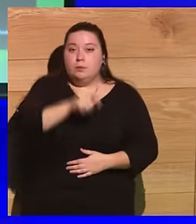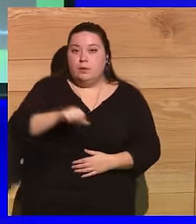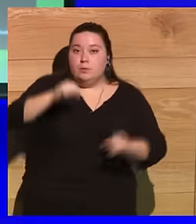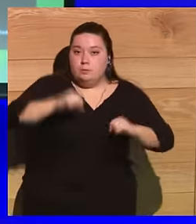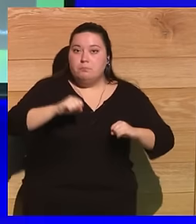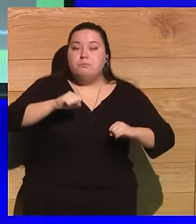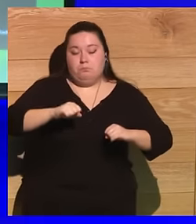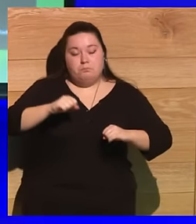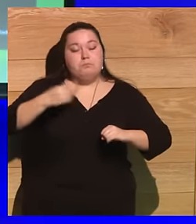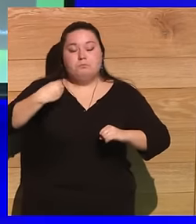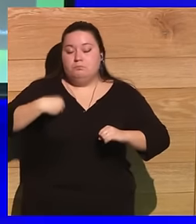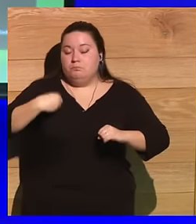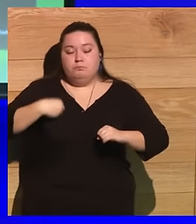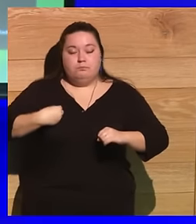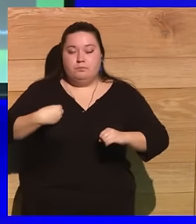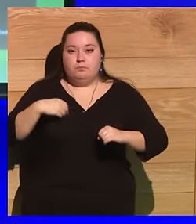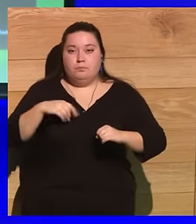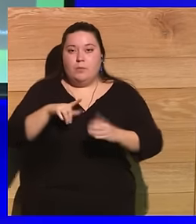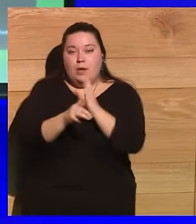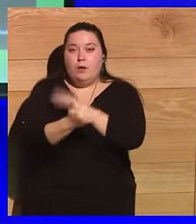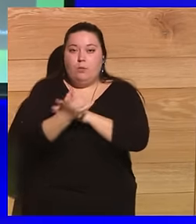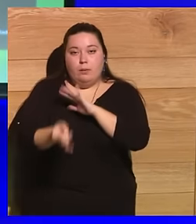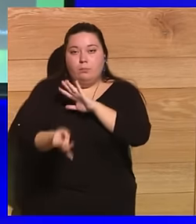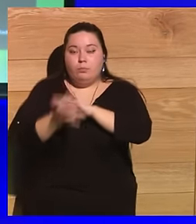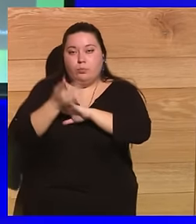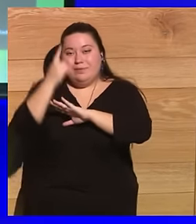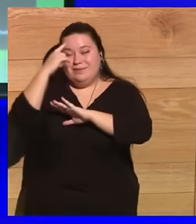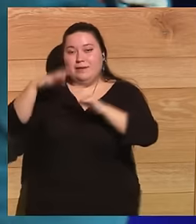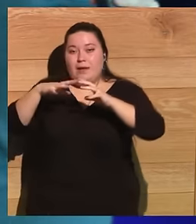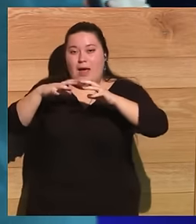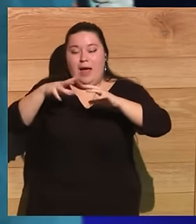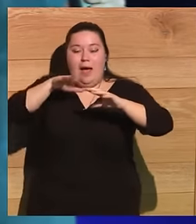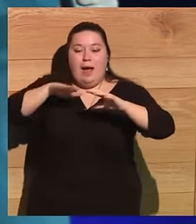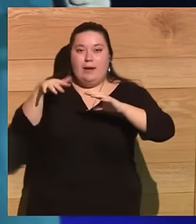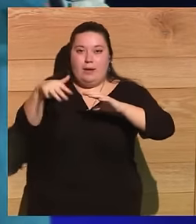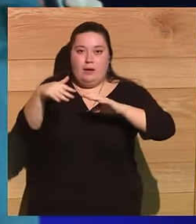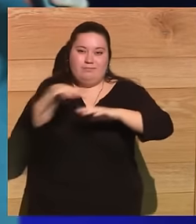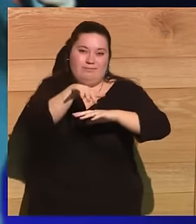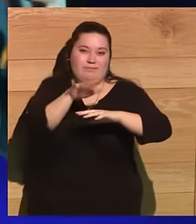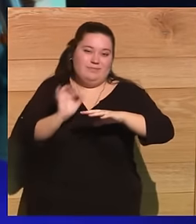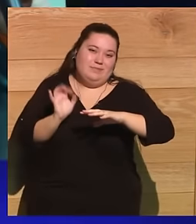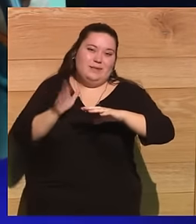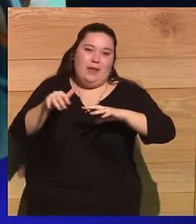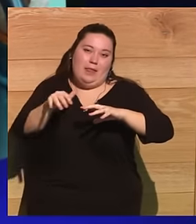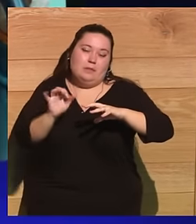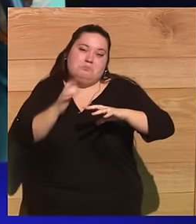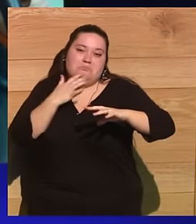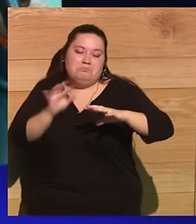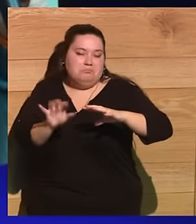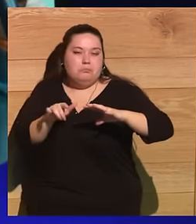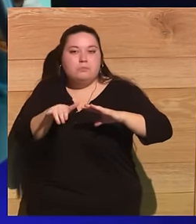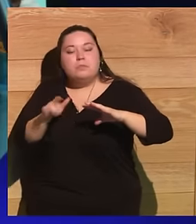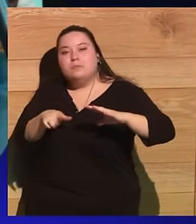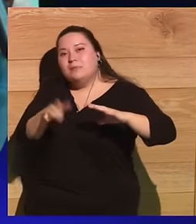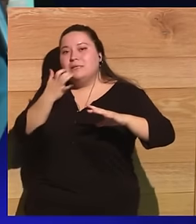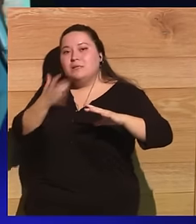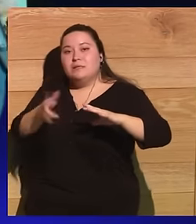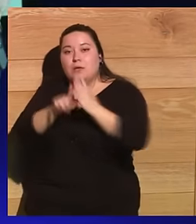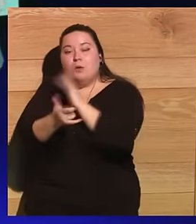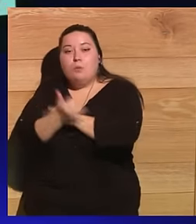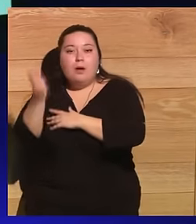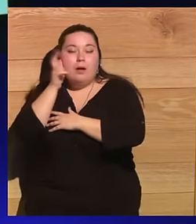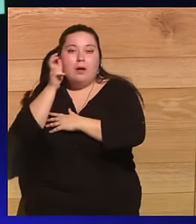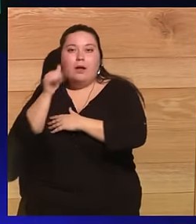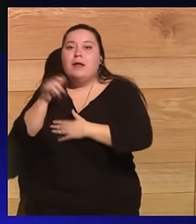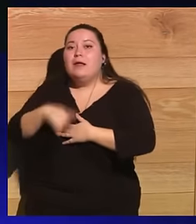producen el lenguaje y tenemos esta región en el cerebro donde la información va de producir el lenguaje, y cuando escuchamos este lenguaje,